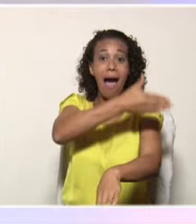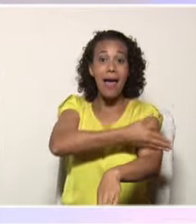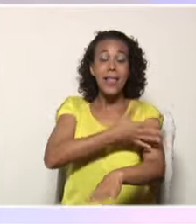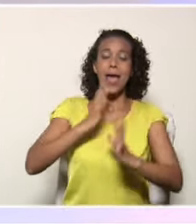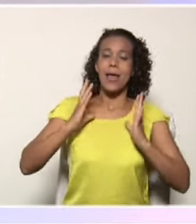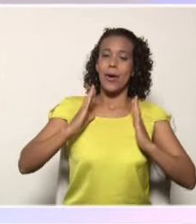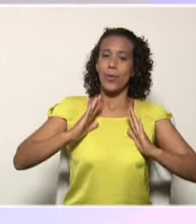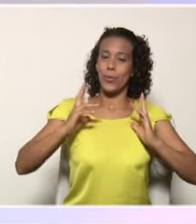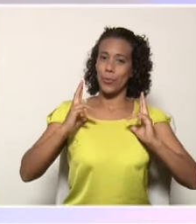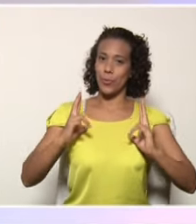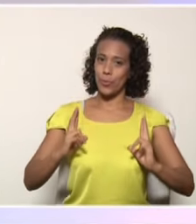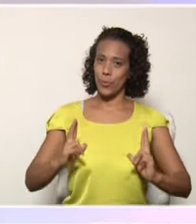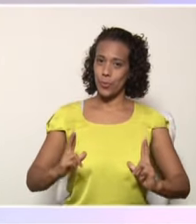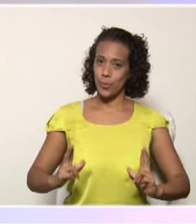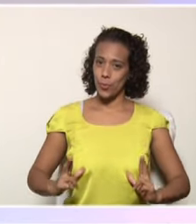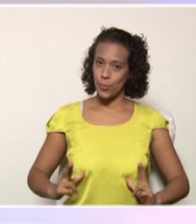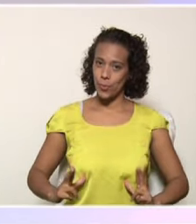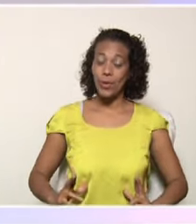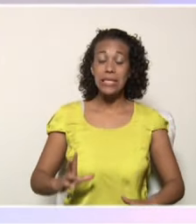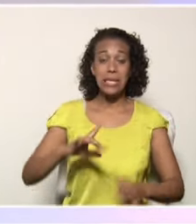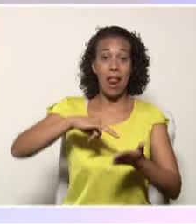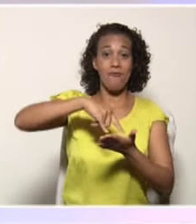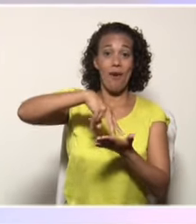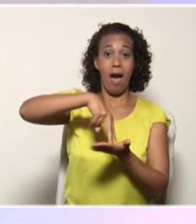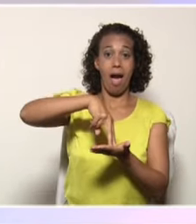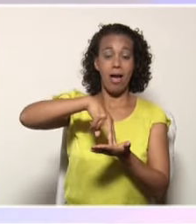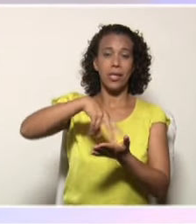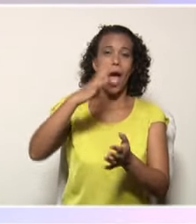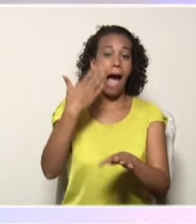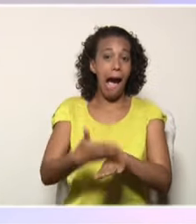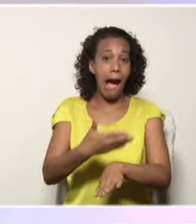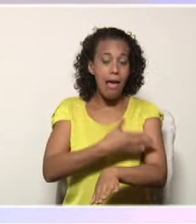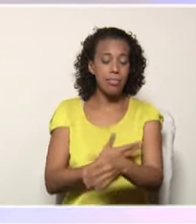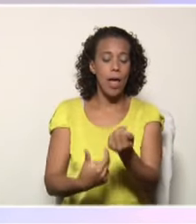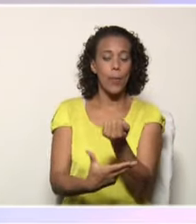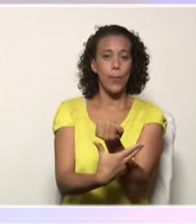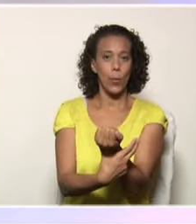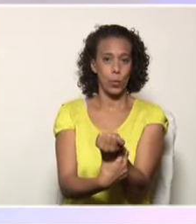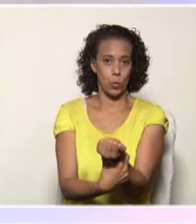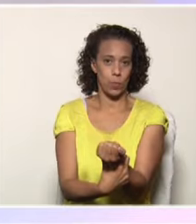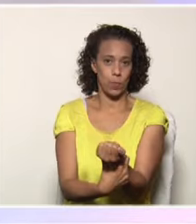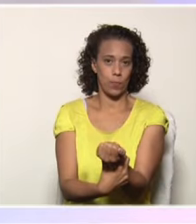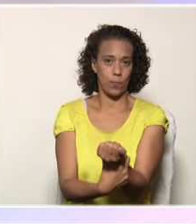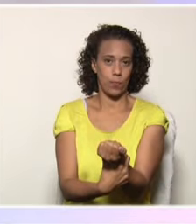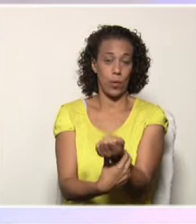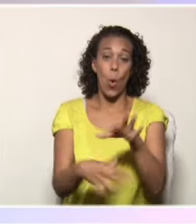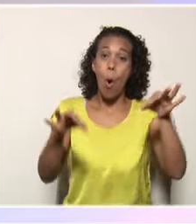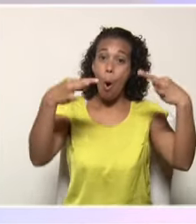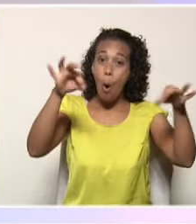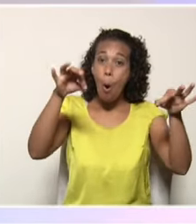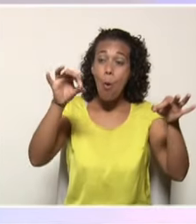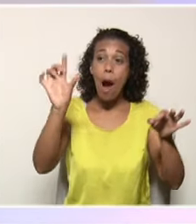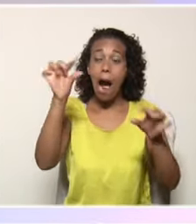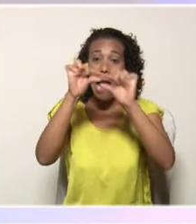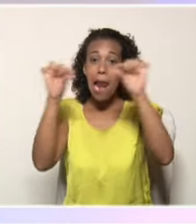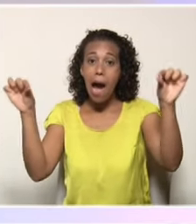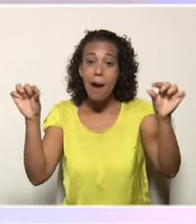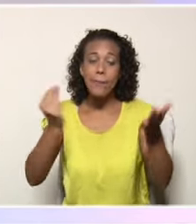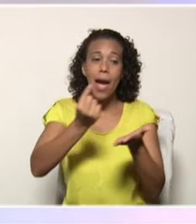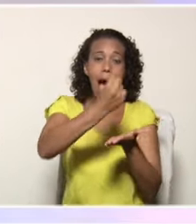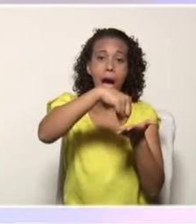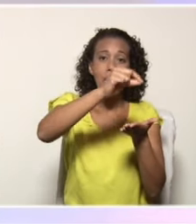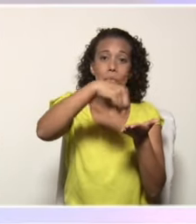reposo, usted agarra, se levanta y se toma la pulsación. Toma una hoja o un cuaderno y